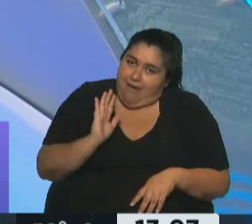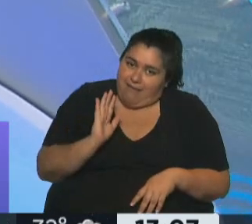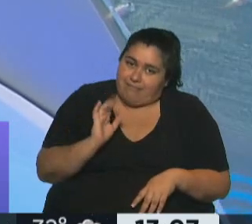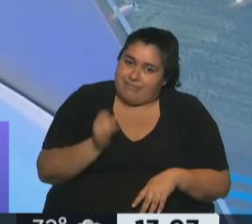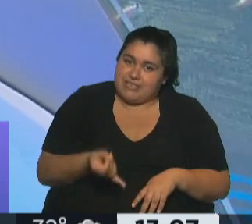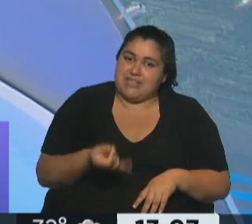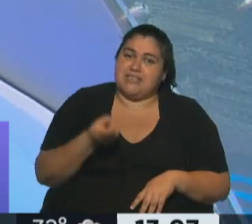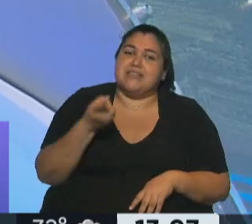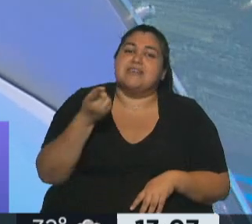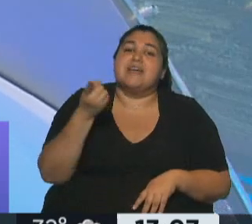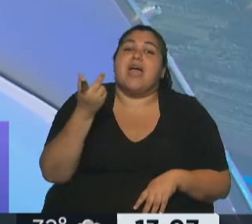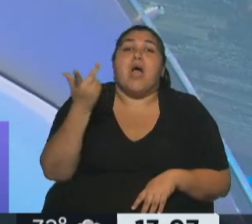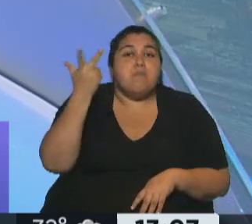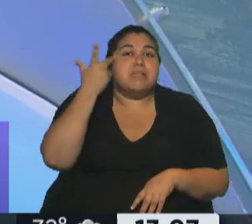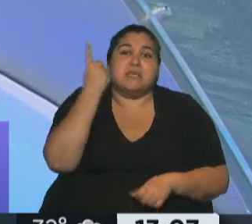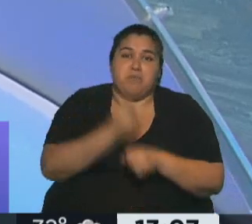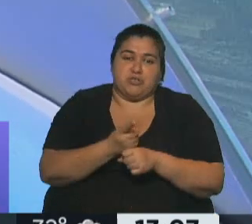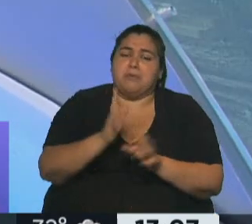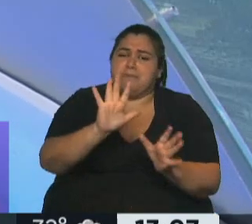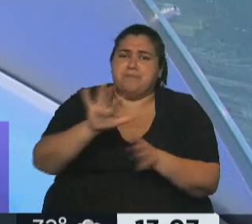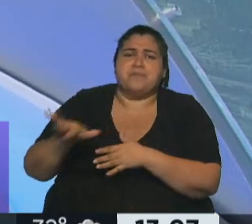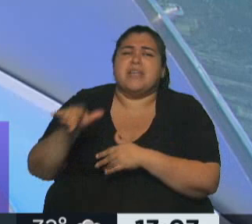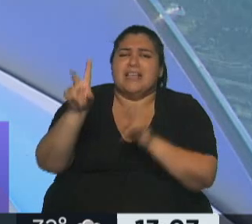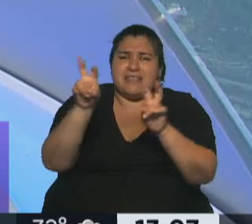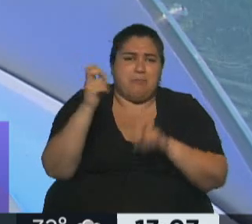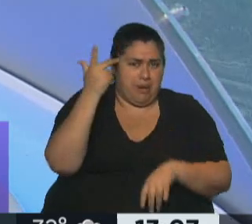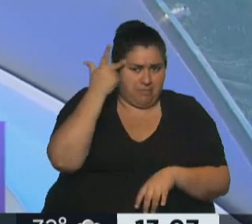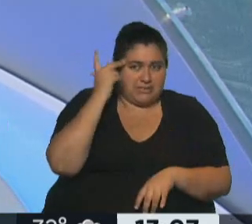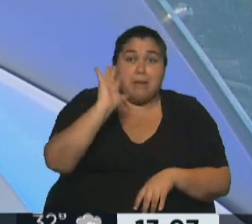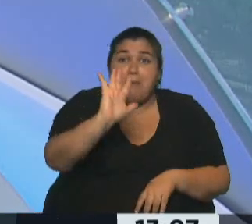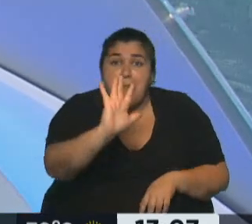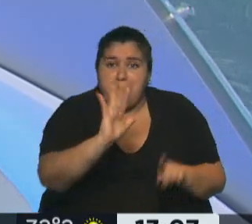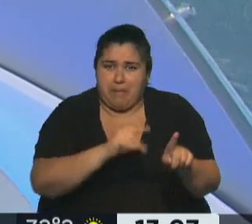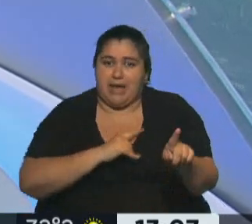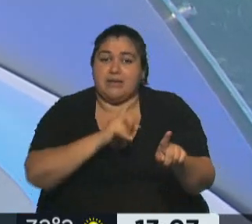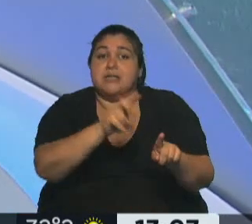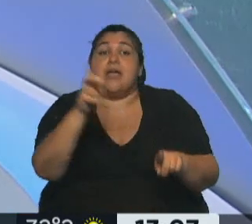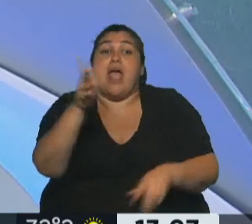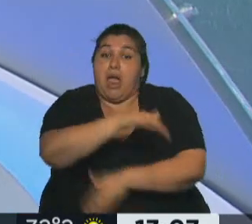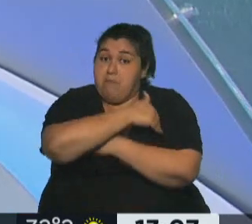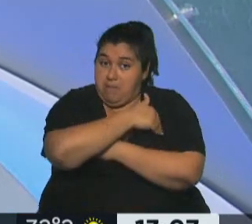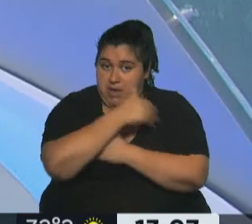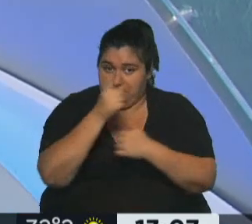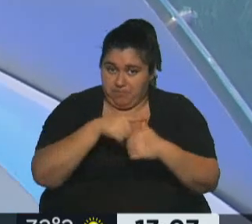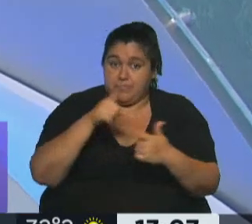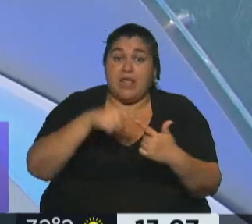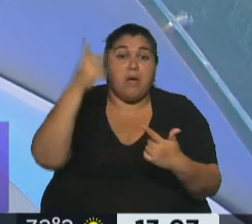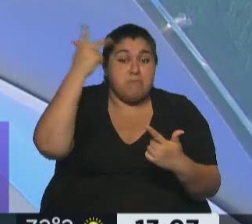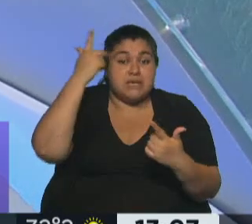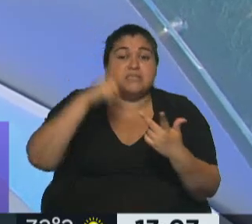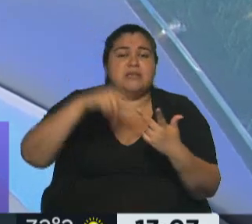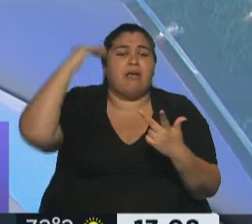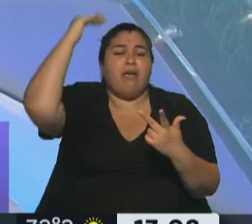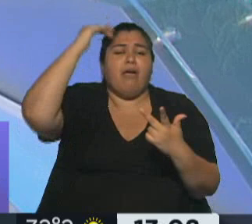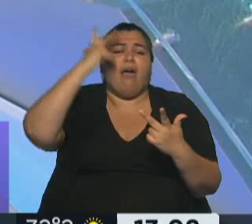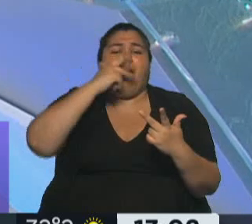bueno Messi Messi es imposible escúchame hablando de Lio para para Mira mbappé por todo lo que consiguió Messi y halan y